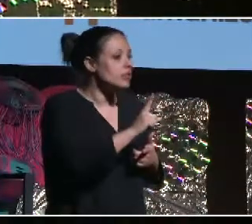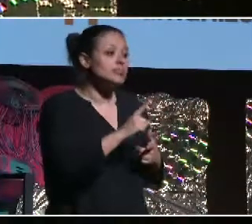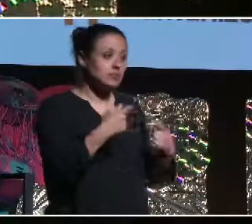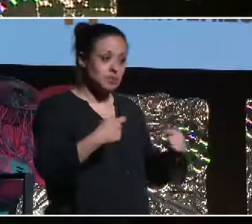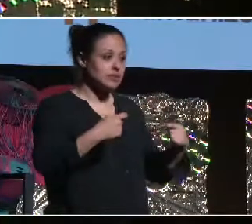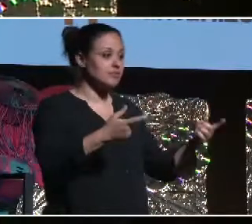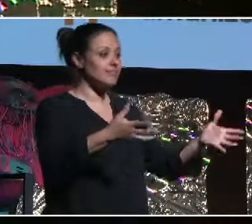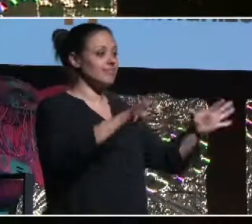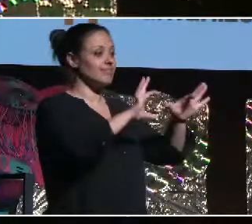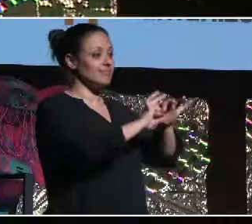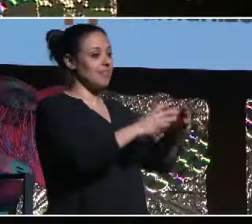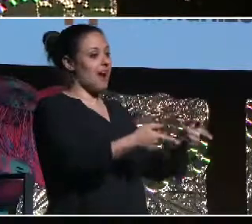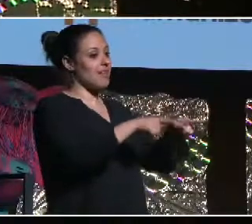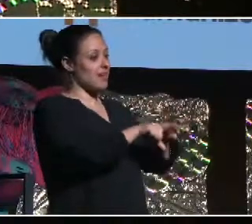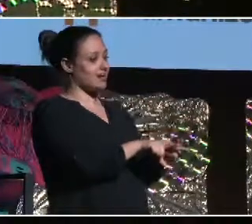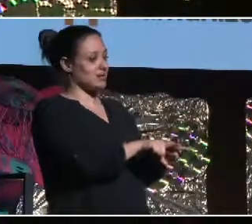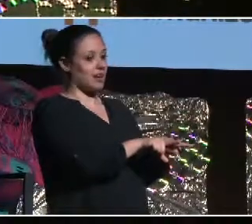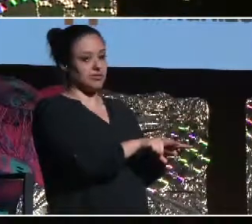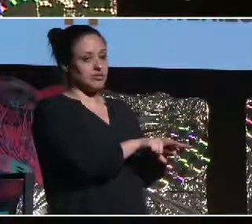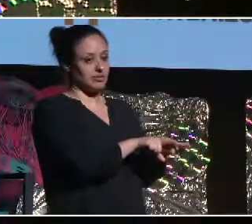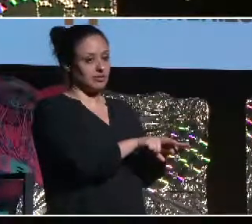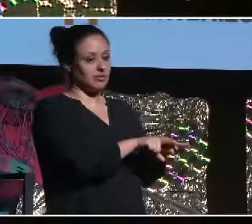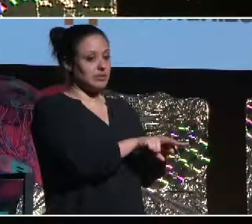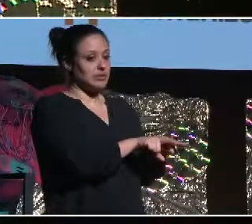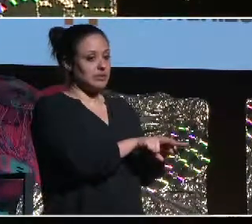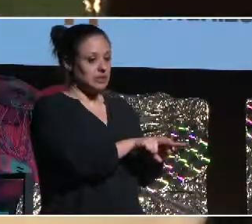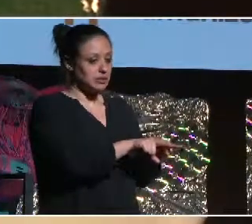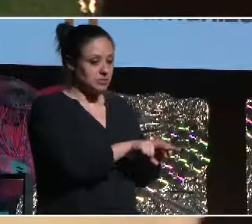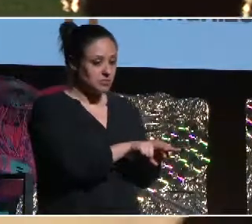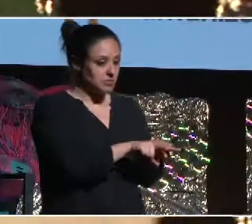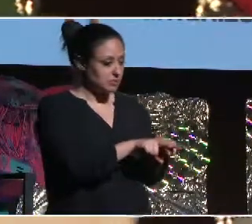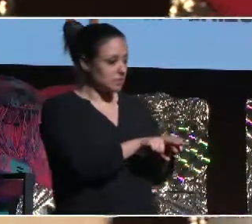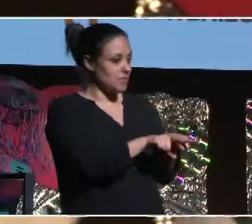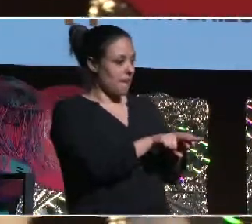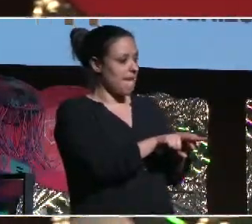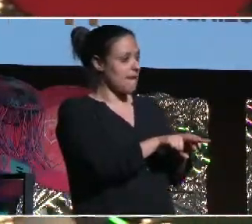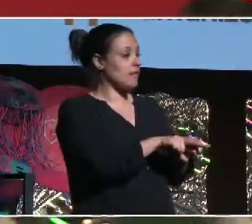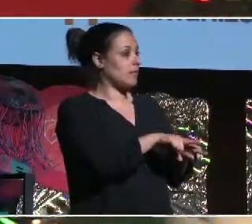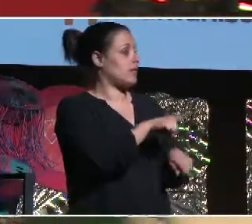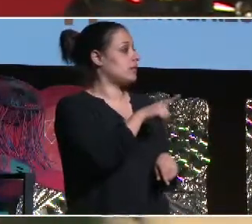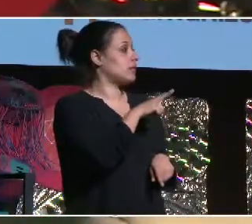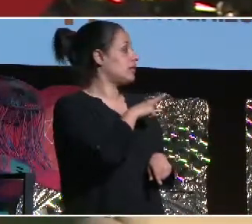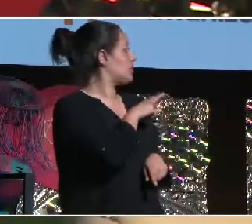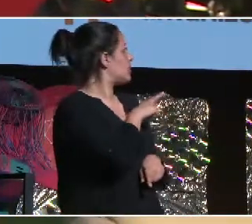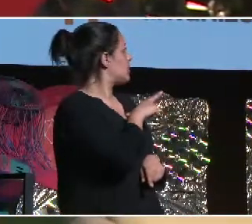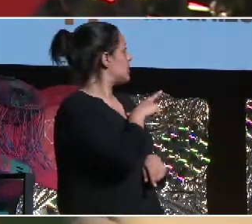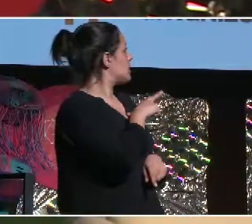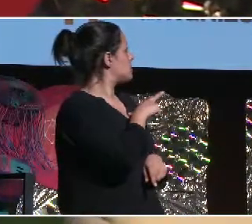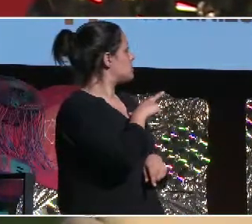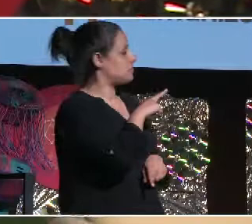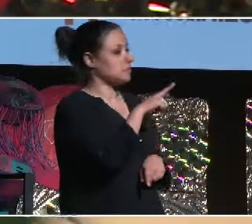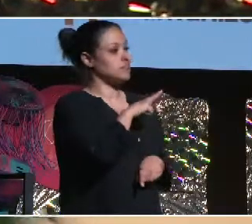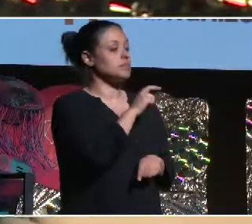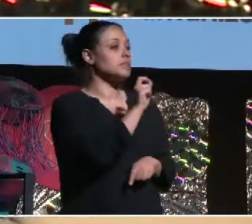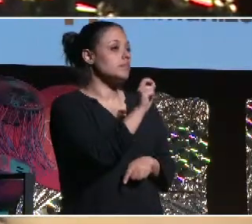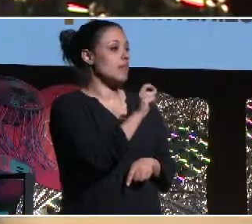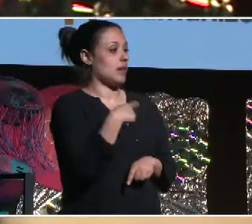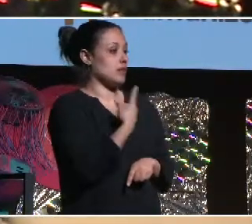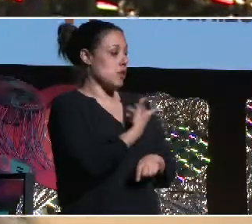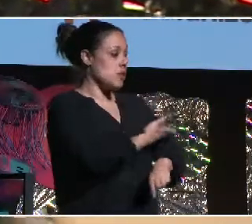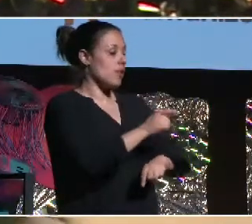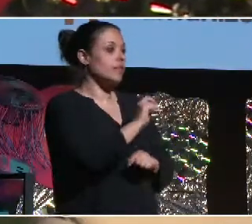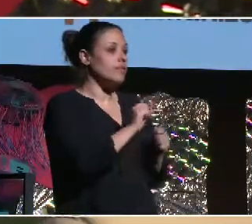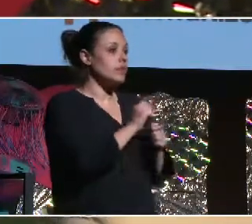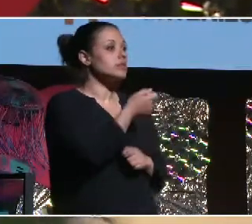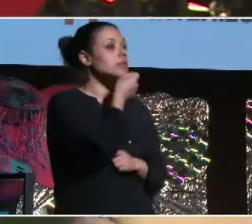Este índice tenía más de 100 preguntas. Vieron que generalmente dice, cuando hagas una entrevista, una pregunta, no